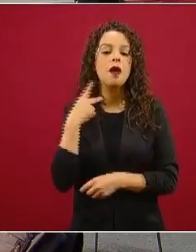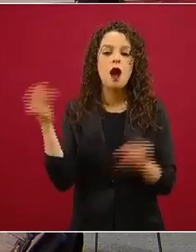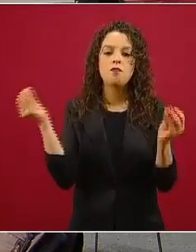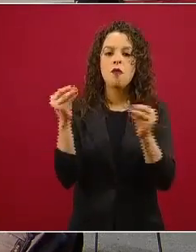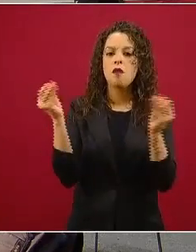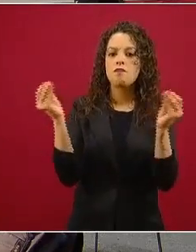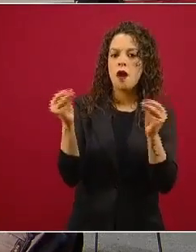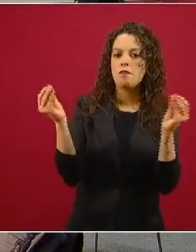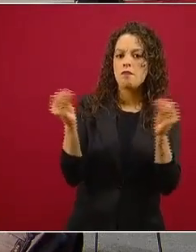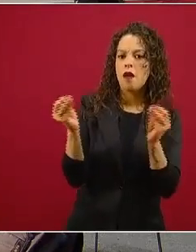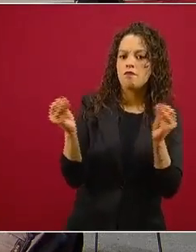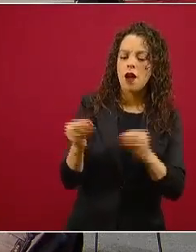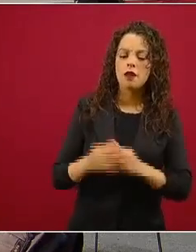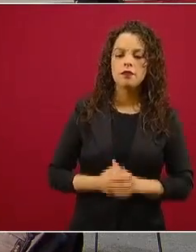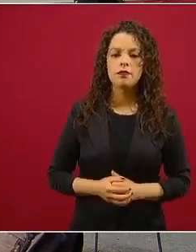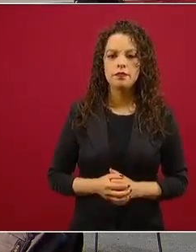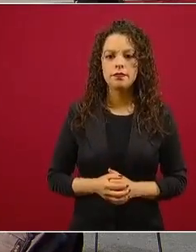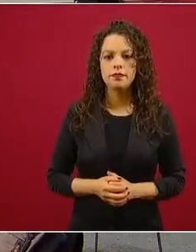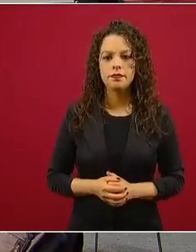con